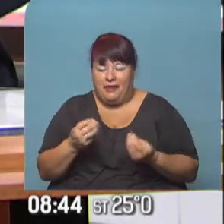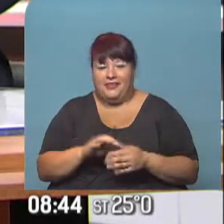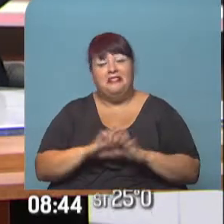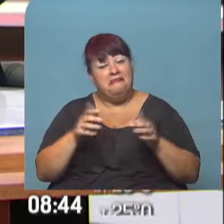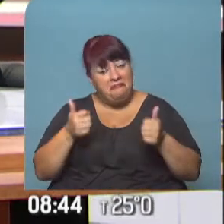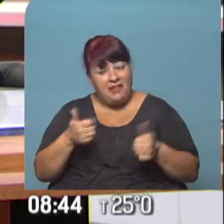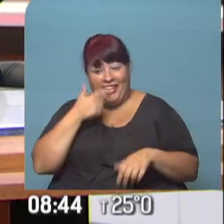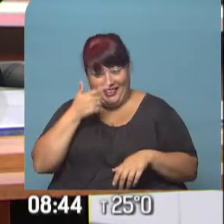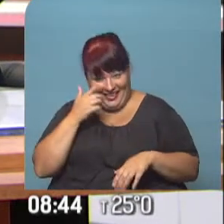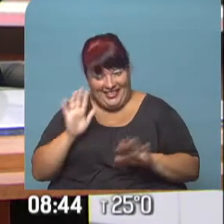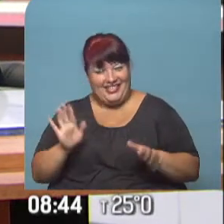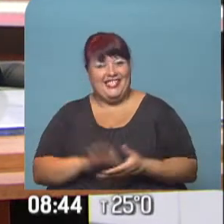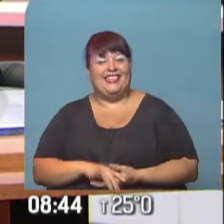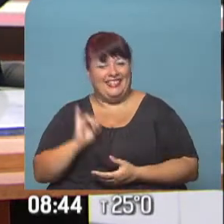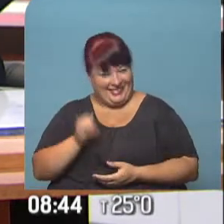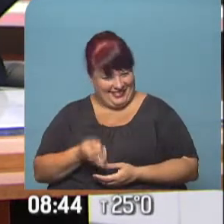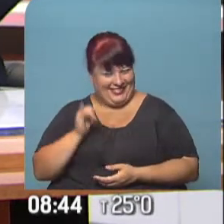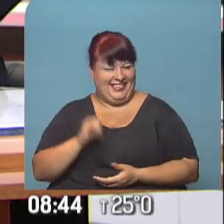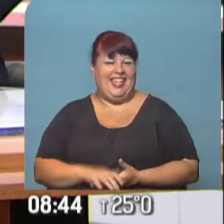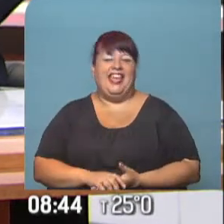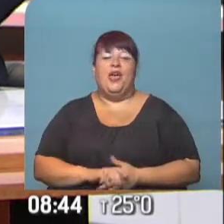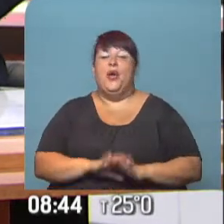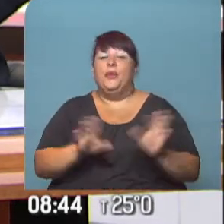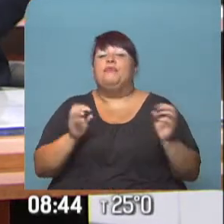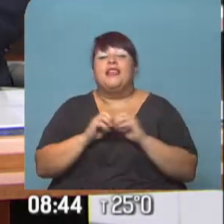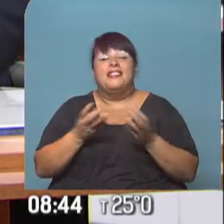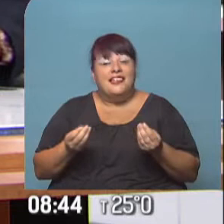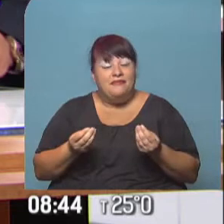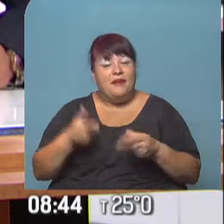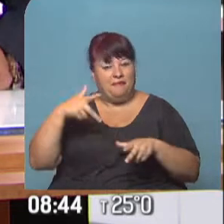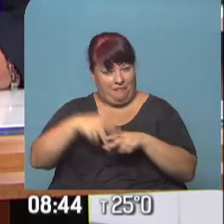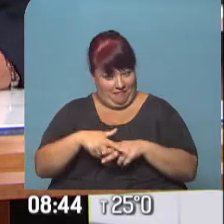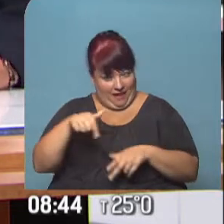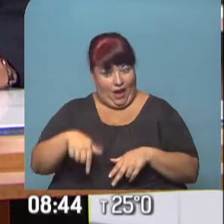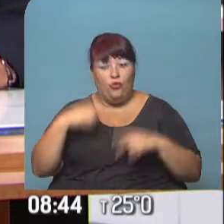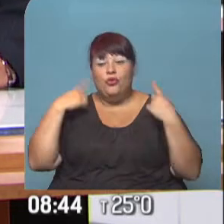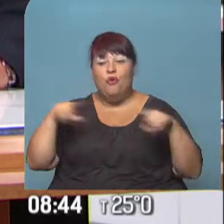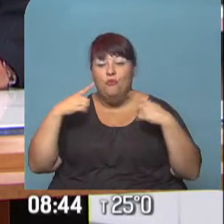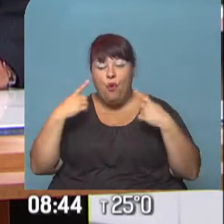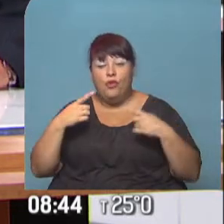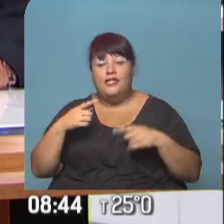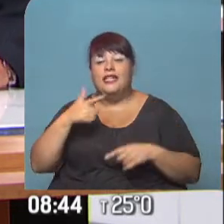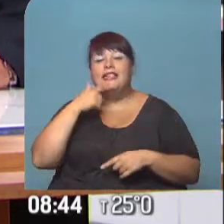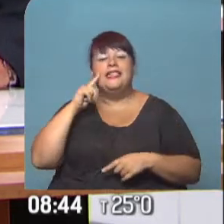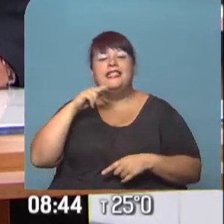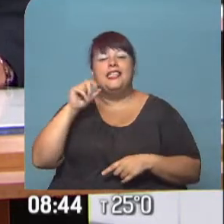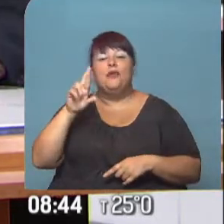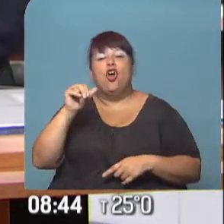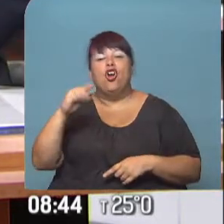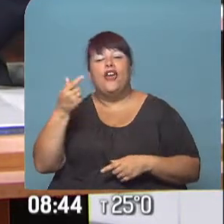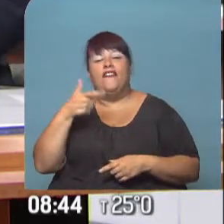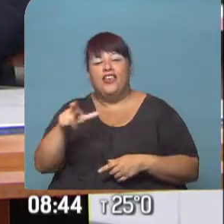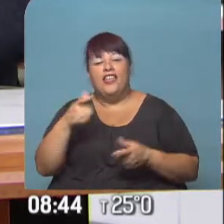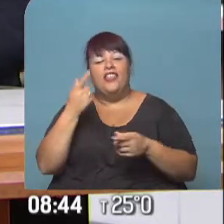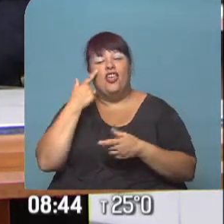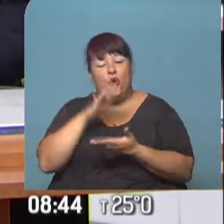Bien, interesante. Sí. Bueno, ¿qué hacemos? ¿Le vamos a la pausa a ver, con la música con el... de Silvio Rocha y un nuevo clip de su último